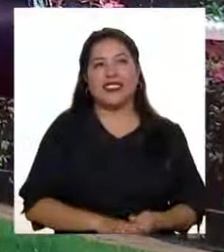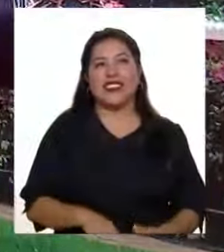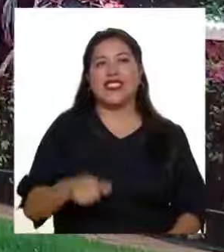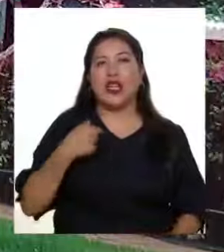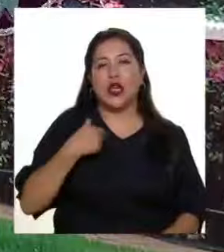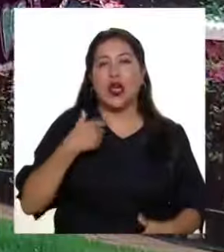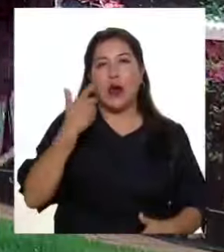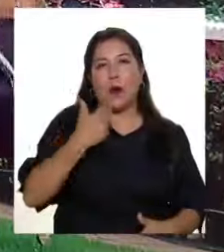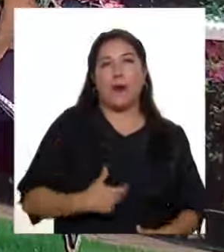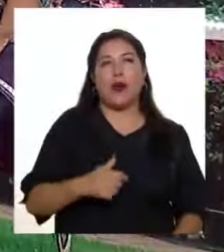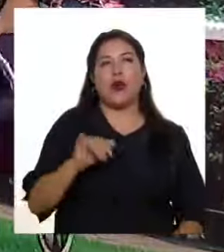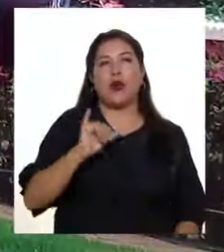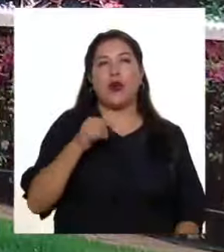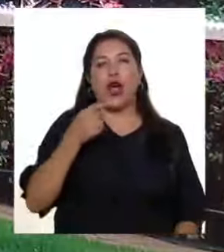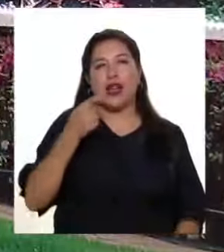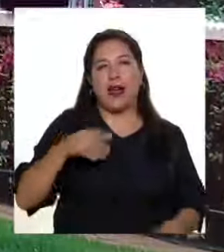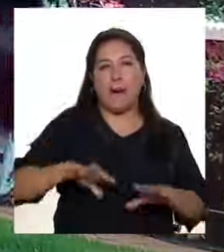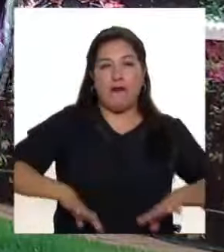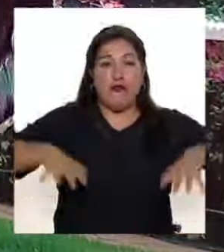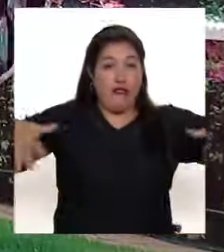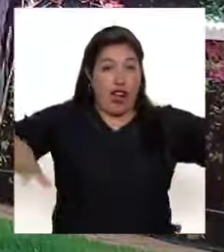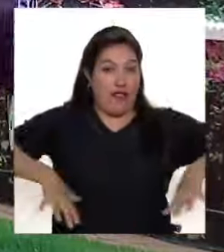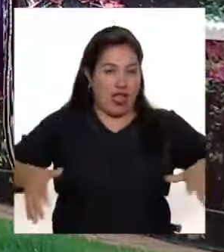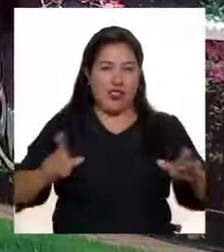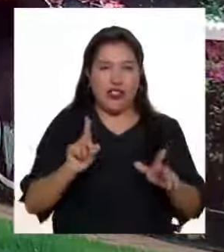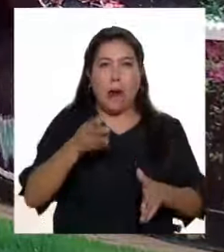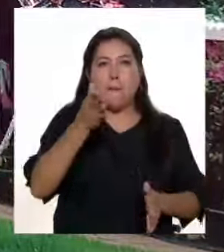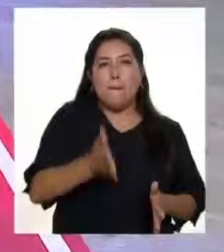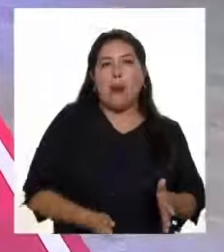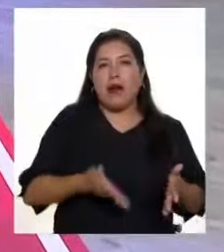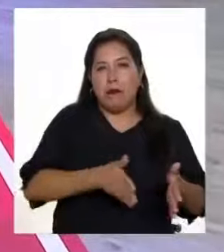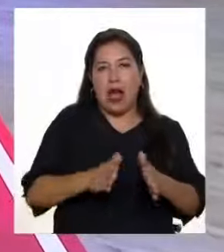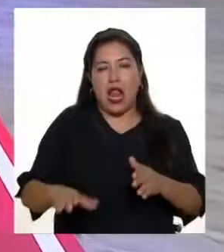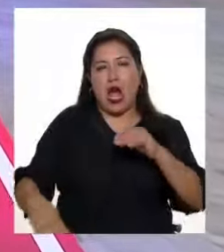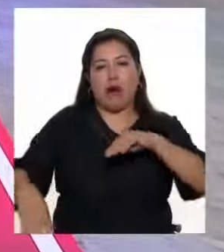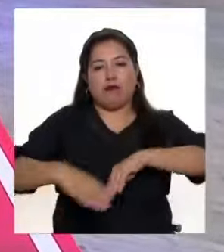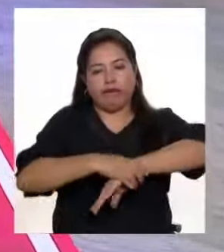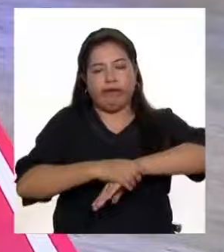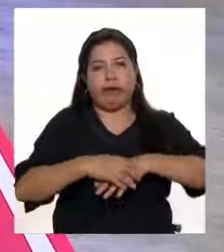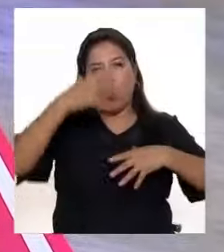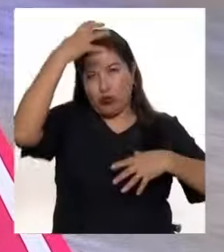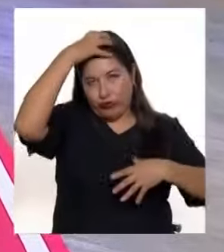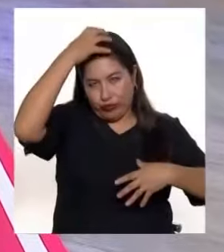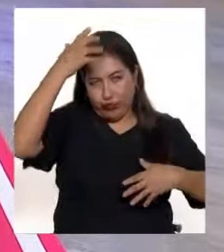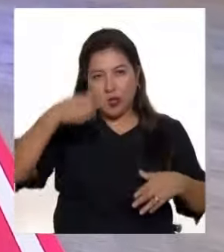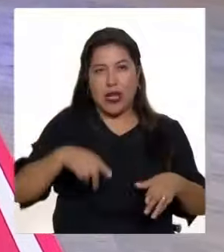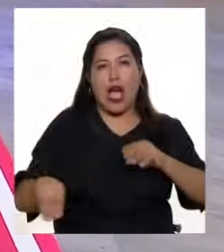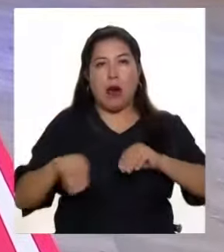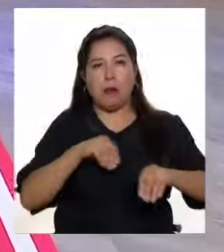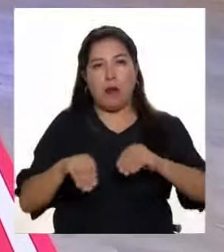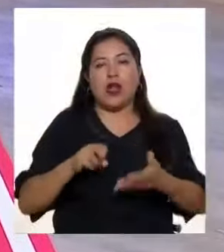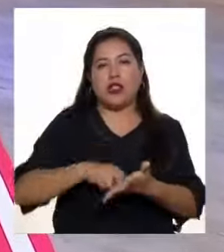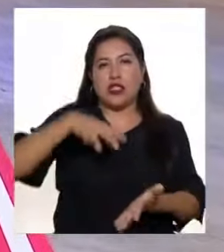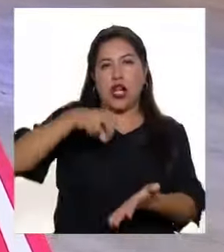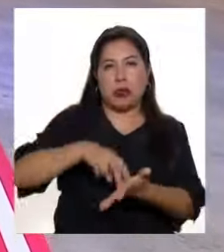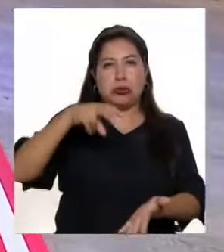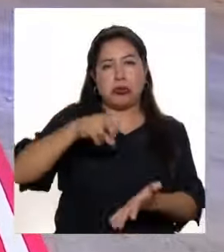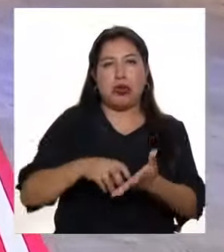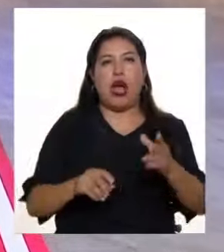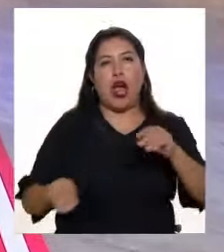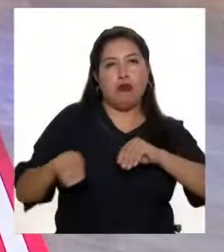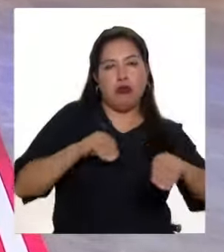personaje femenino que baila con pantalones, con botas, con sombrero, que realiza movimientos amplios, con saltos